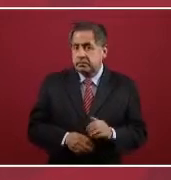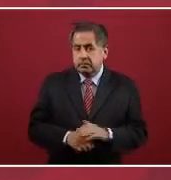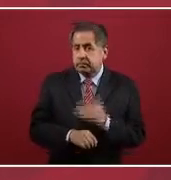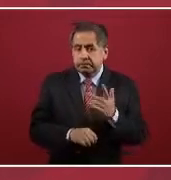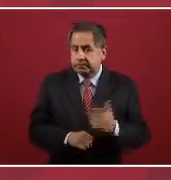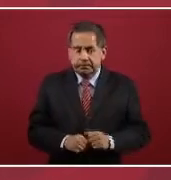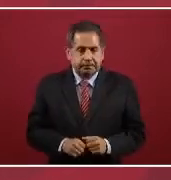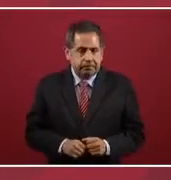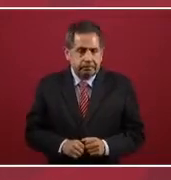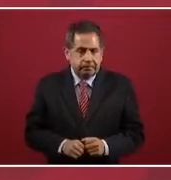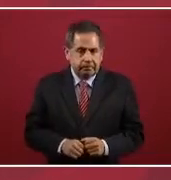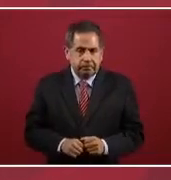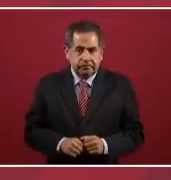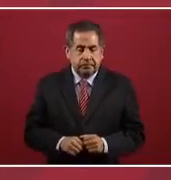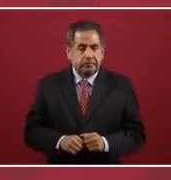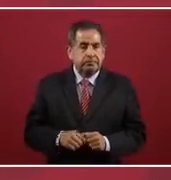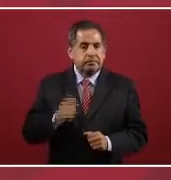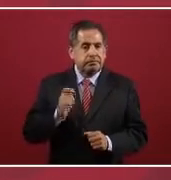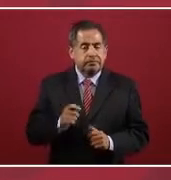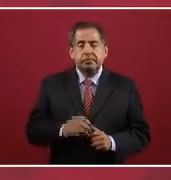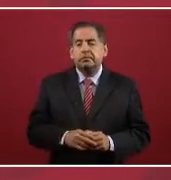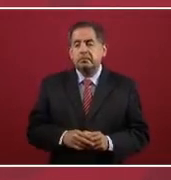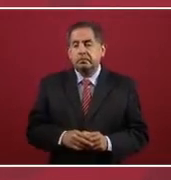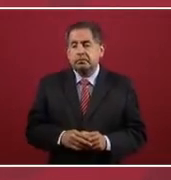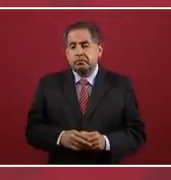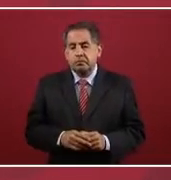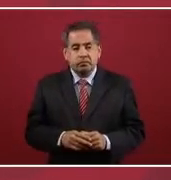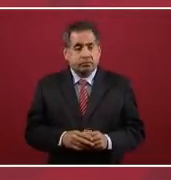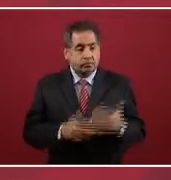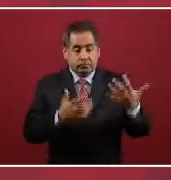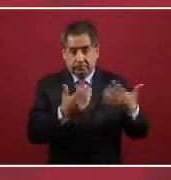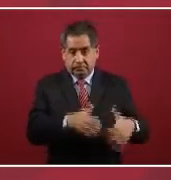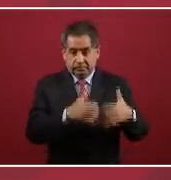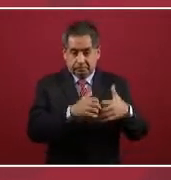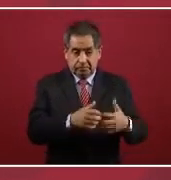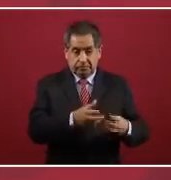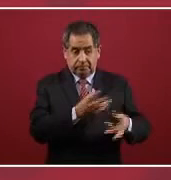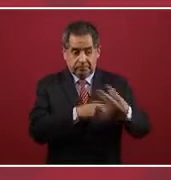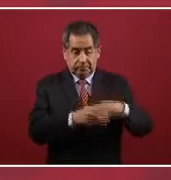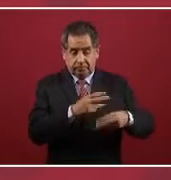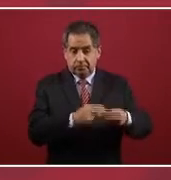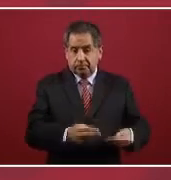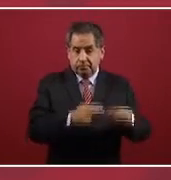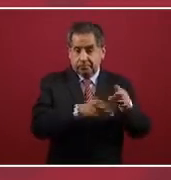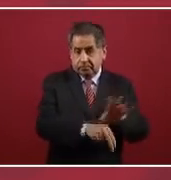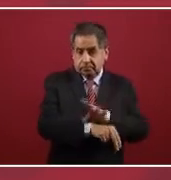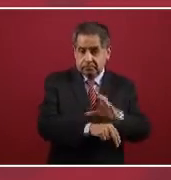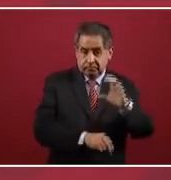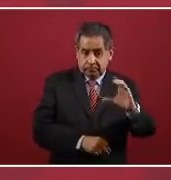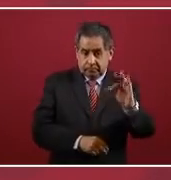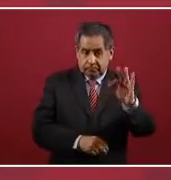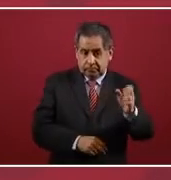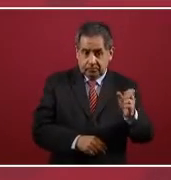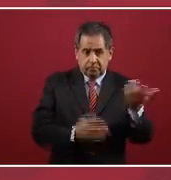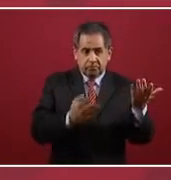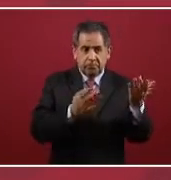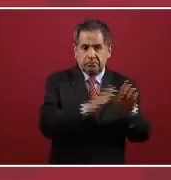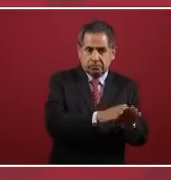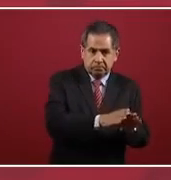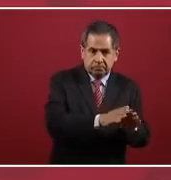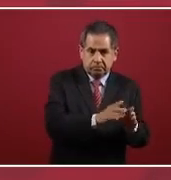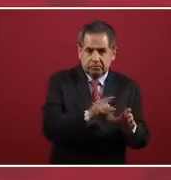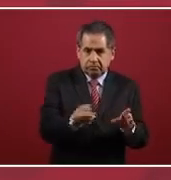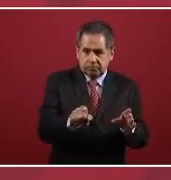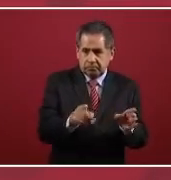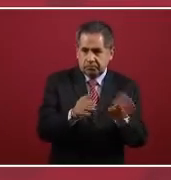porque se empezaron a cerrar las plantas de generación de energía eléctrica de la Comisión Federal de